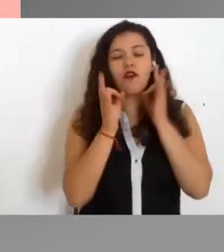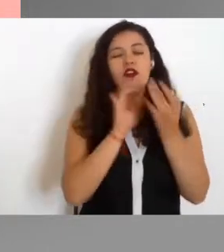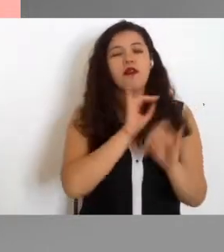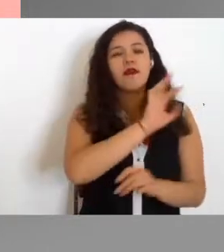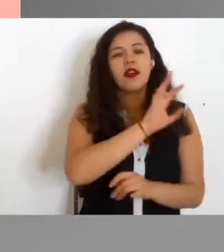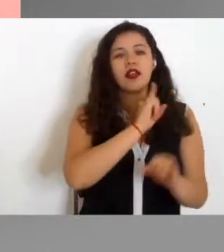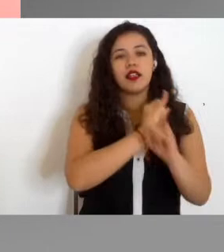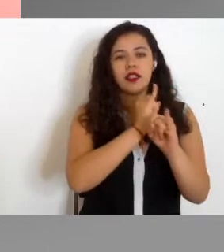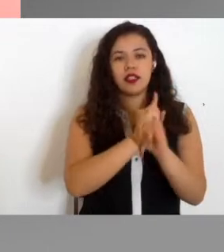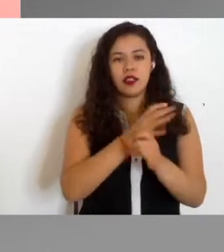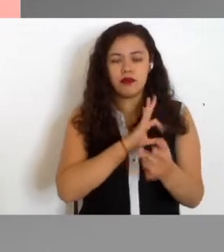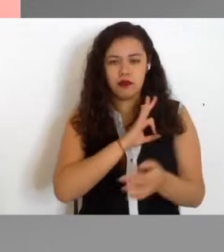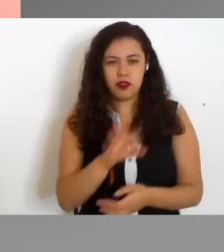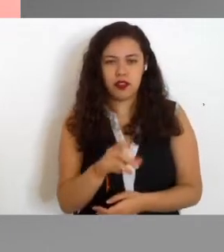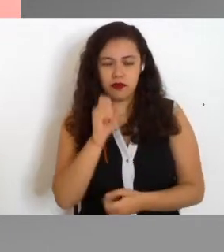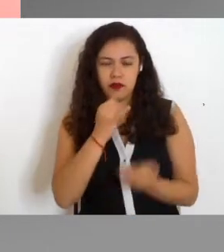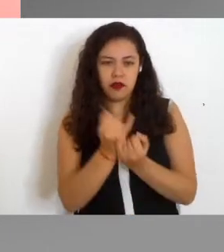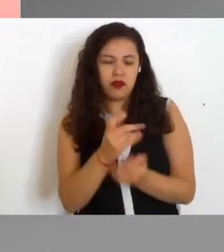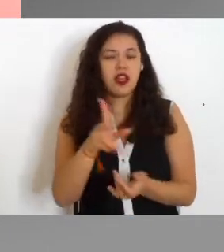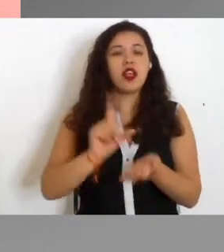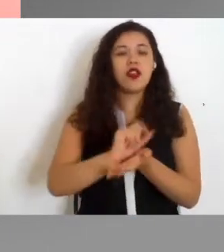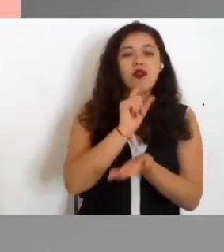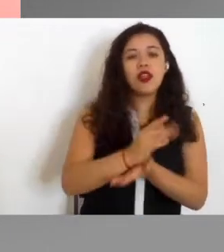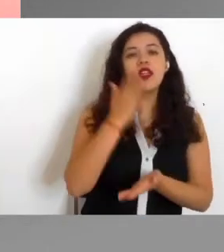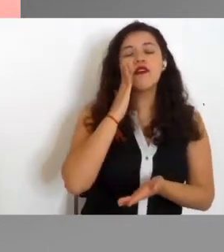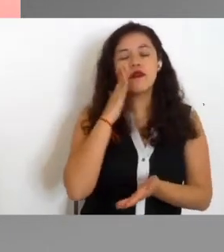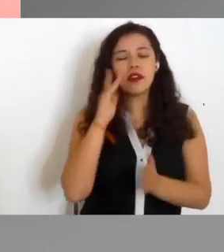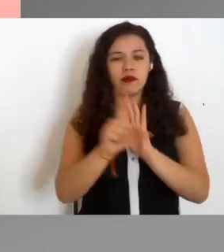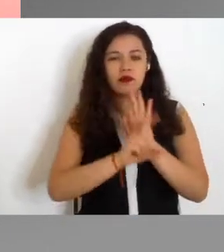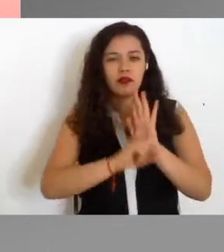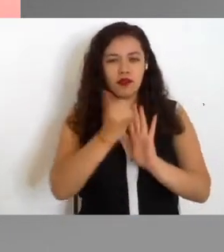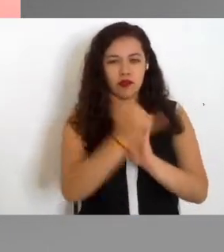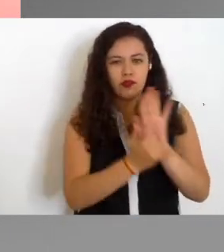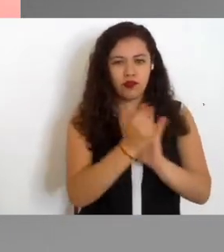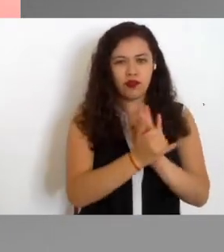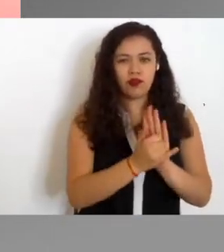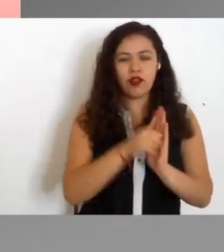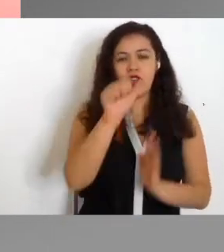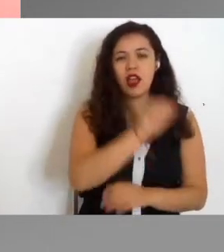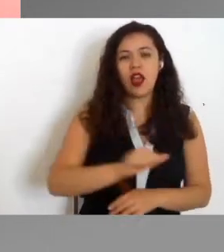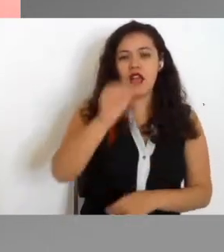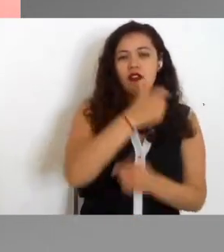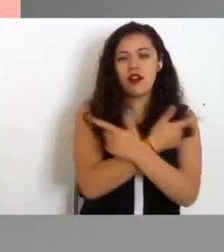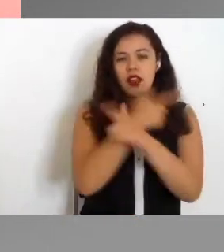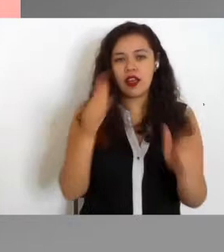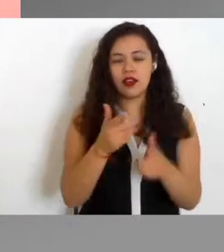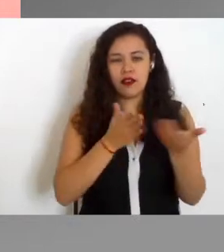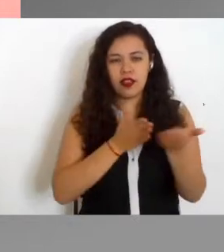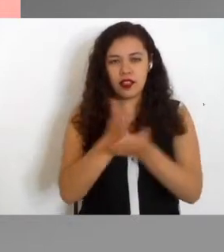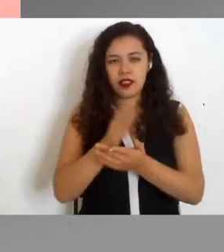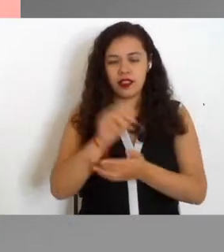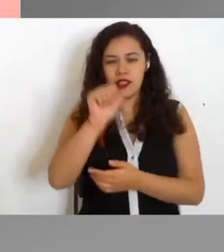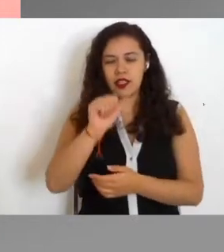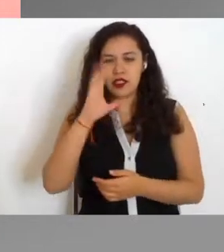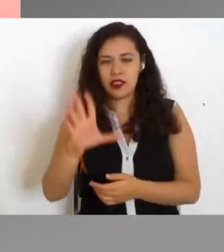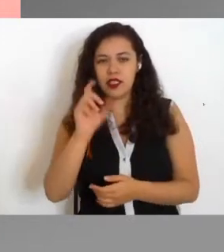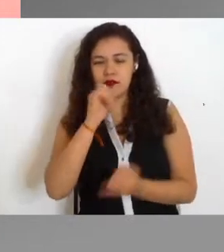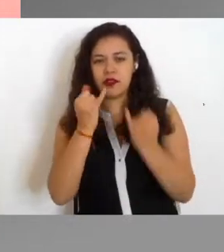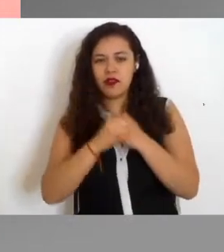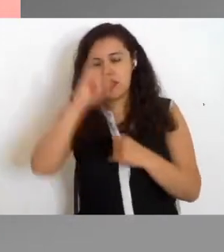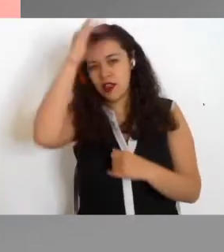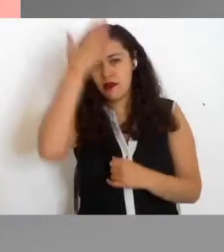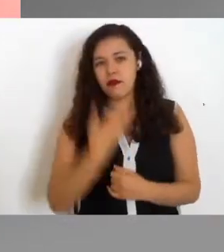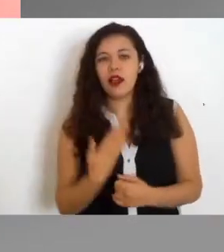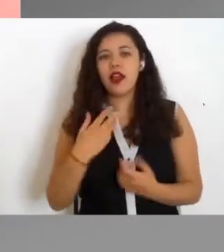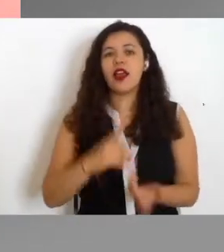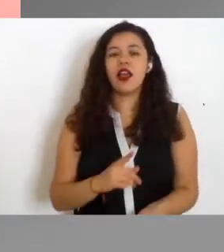sociales son tanto en Twitter como en Facebook como en YouTube, es @libreaccesoac. Encontrarán de referencia en la foto del perfil el